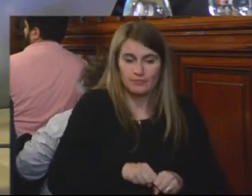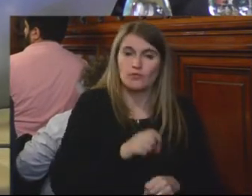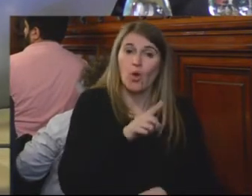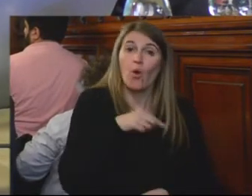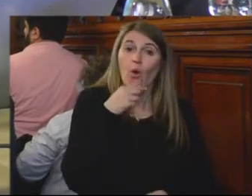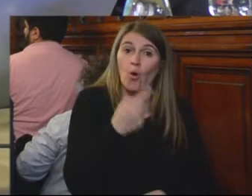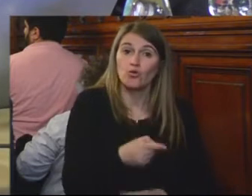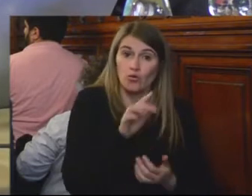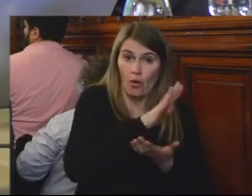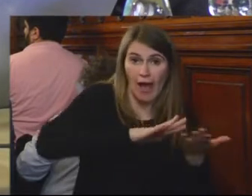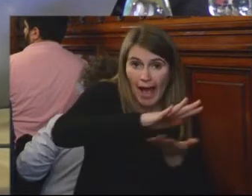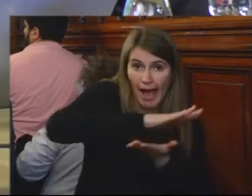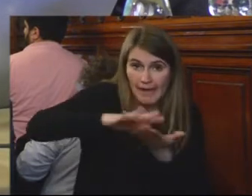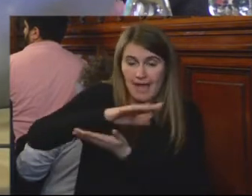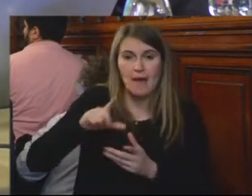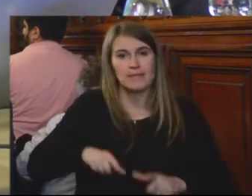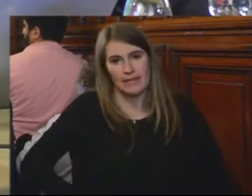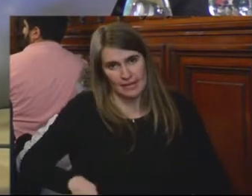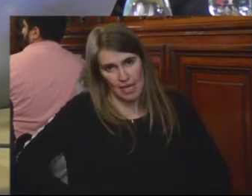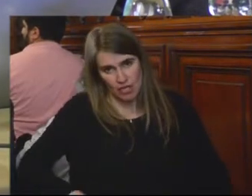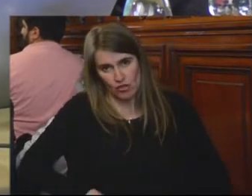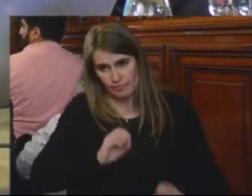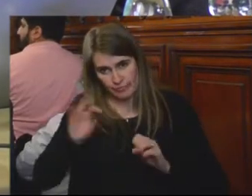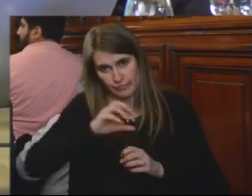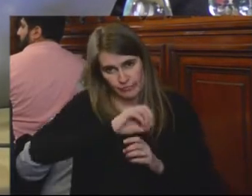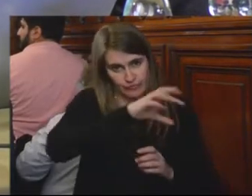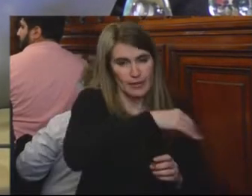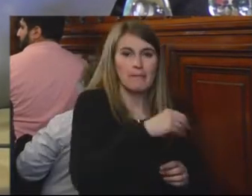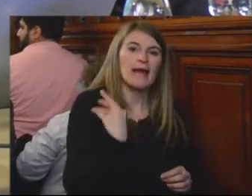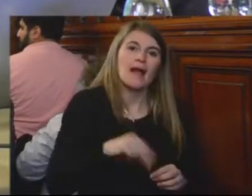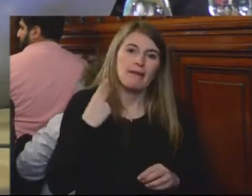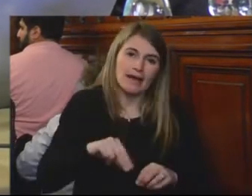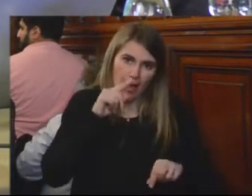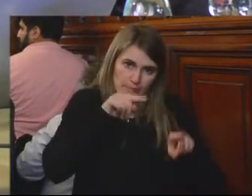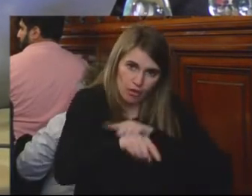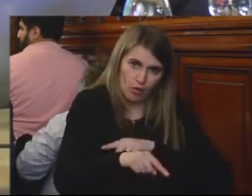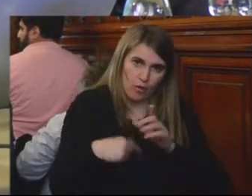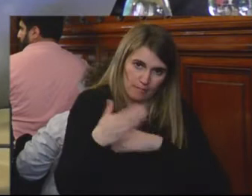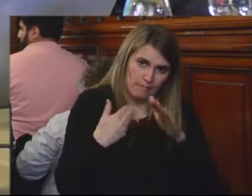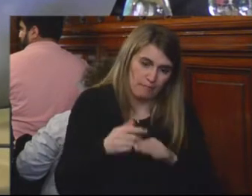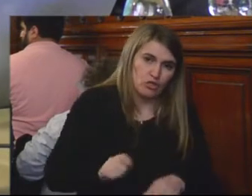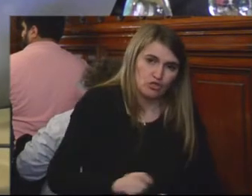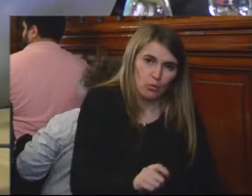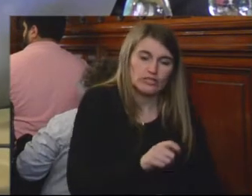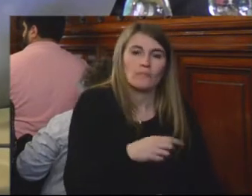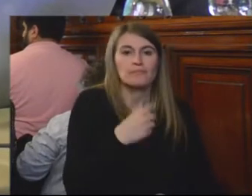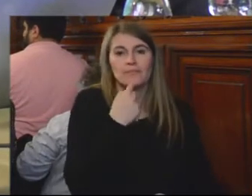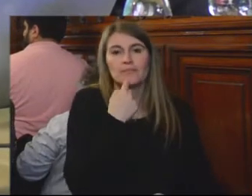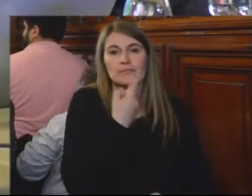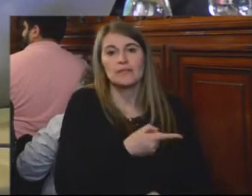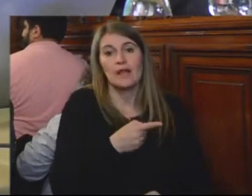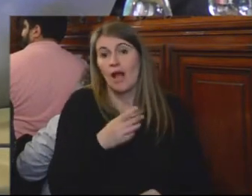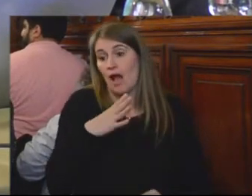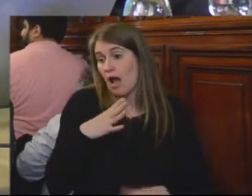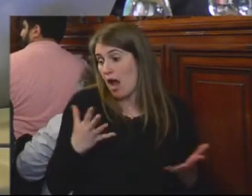otras áreas del ministerio con la finalidad de optimizar el procedimiento atento a lo cual la política abordada por la antigua estructura continúan plenamente